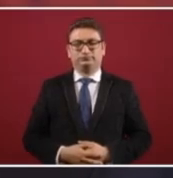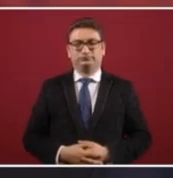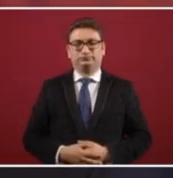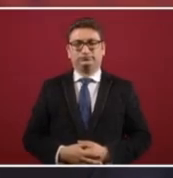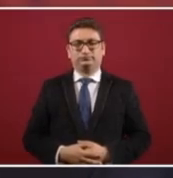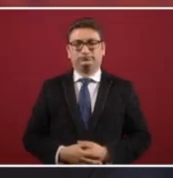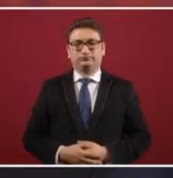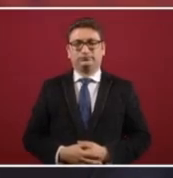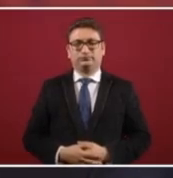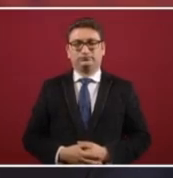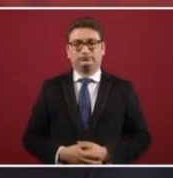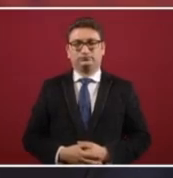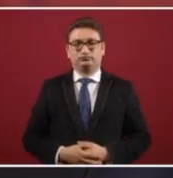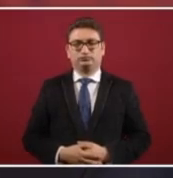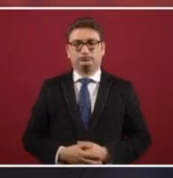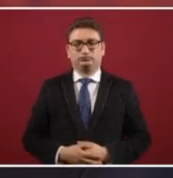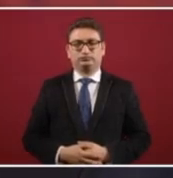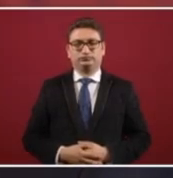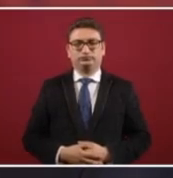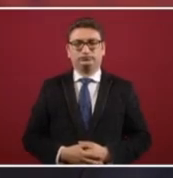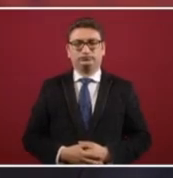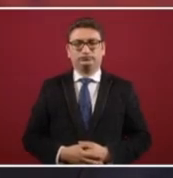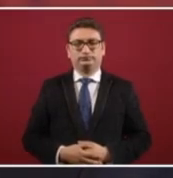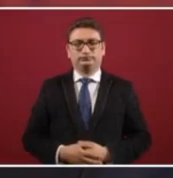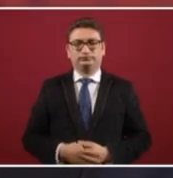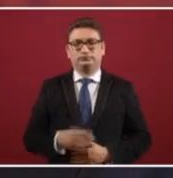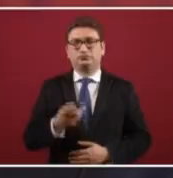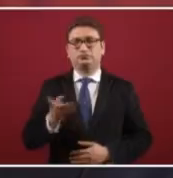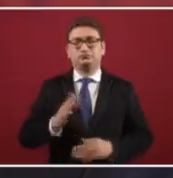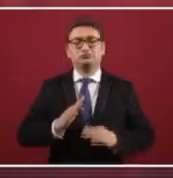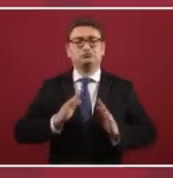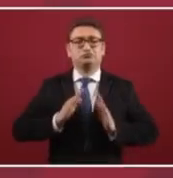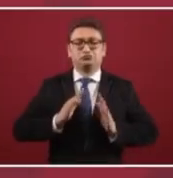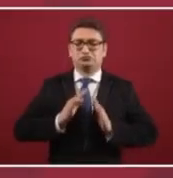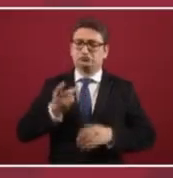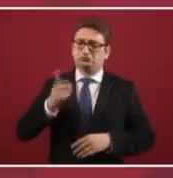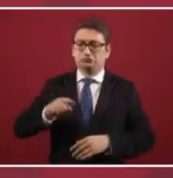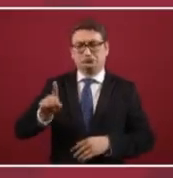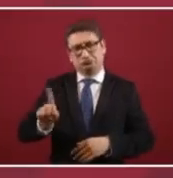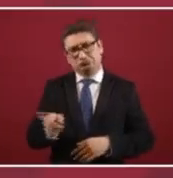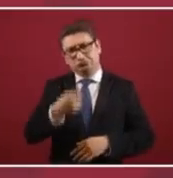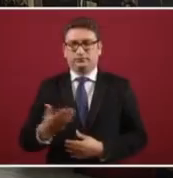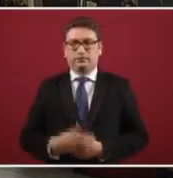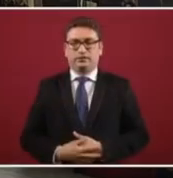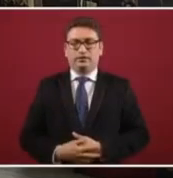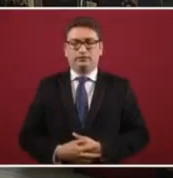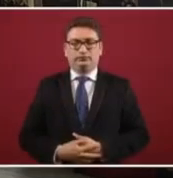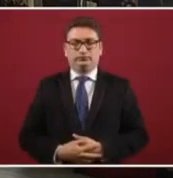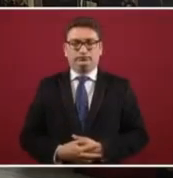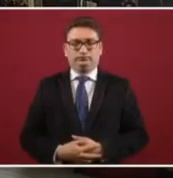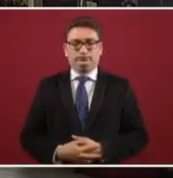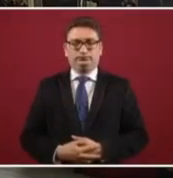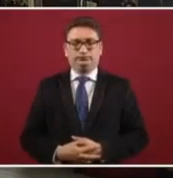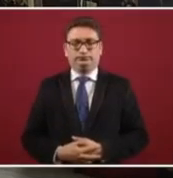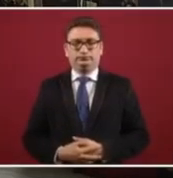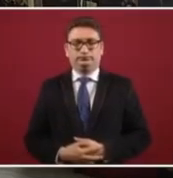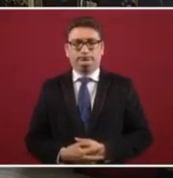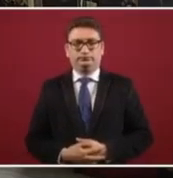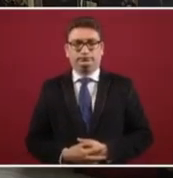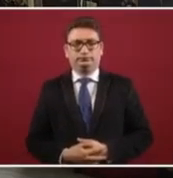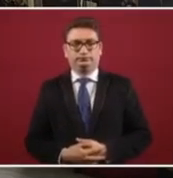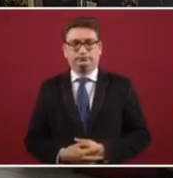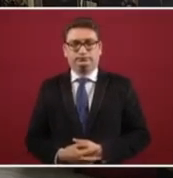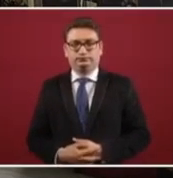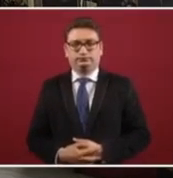proteger la frontera común, el mandatario dijo que no hay de qué avergonzarse y que nuestro país tiene la mano abierta y tendida a todos los gobiernos del mundo.